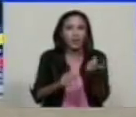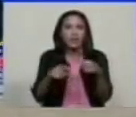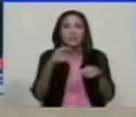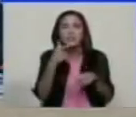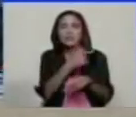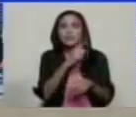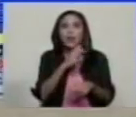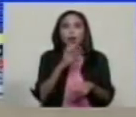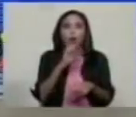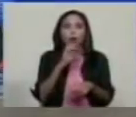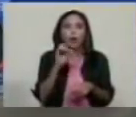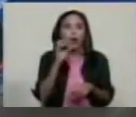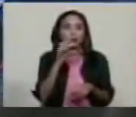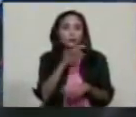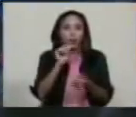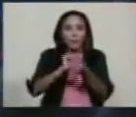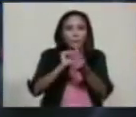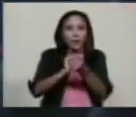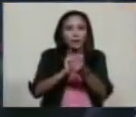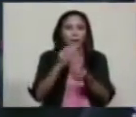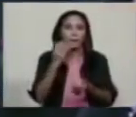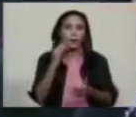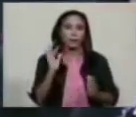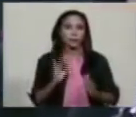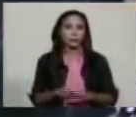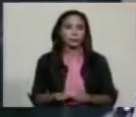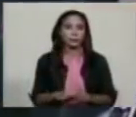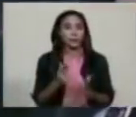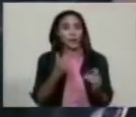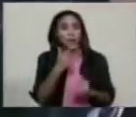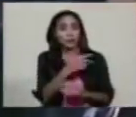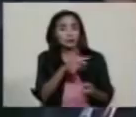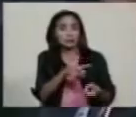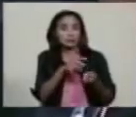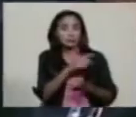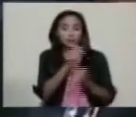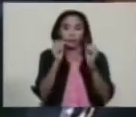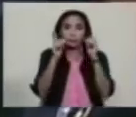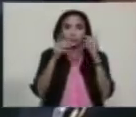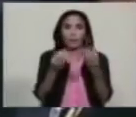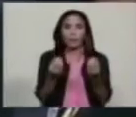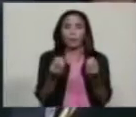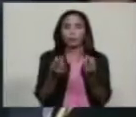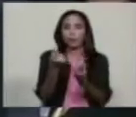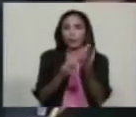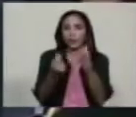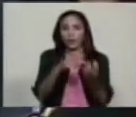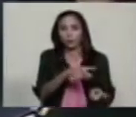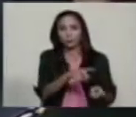los datos que me dan nos va a dar un ingreso no esperado.